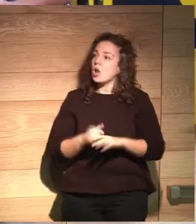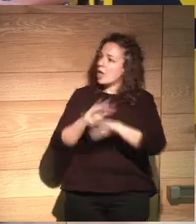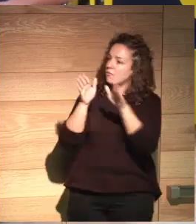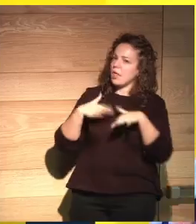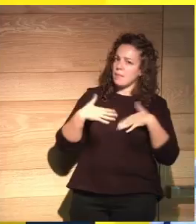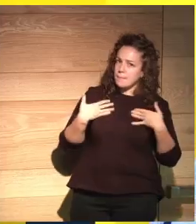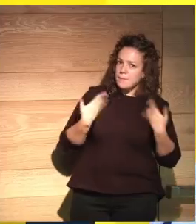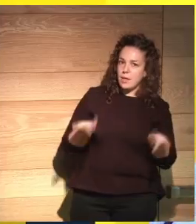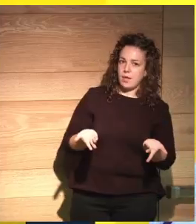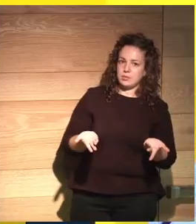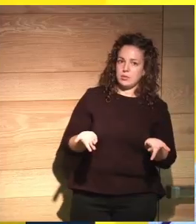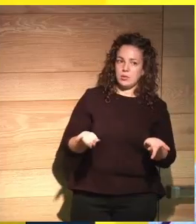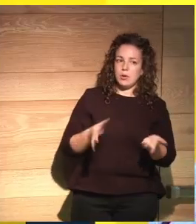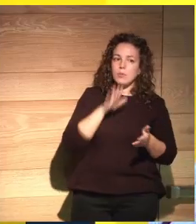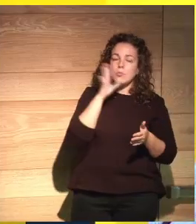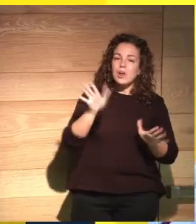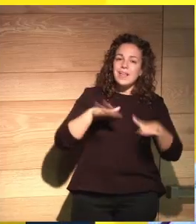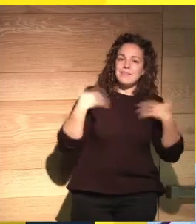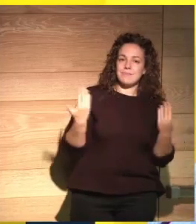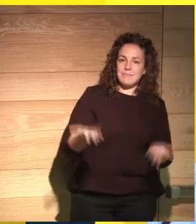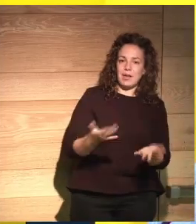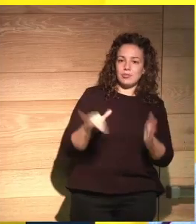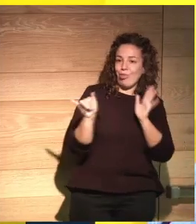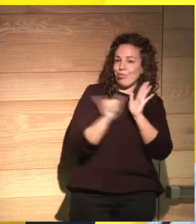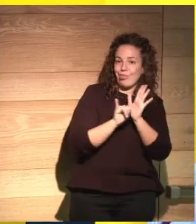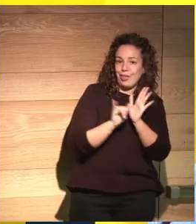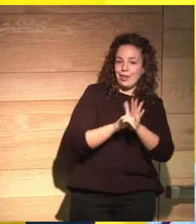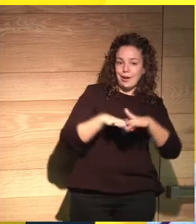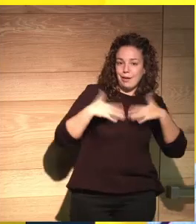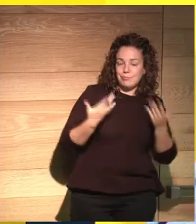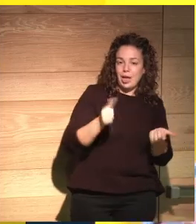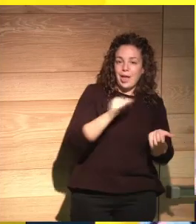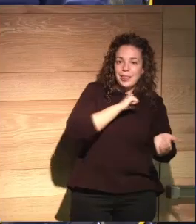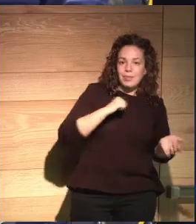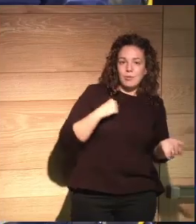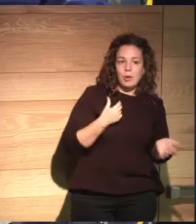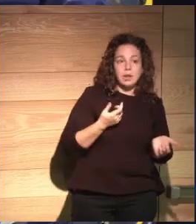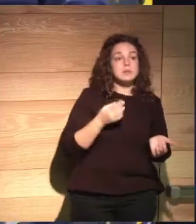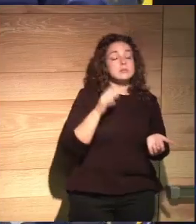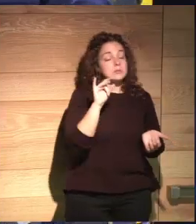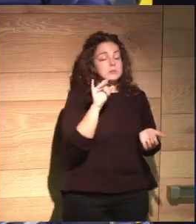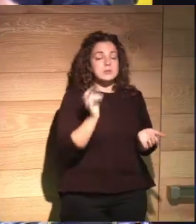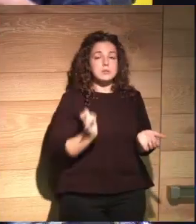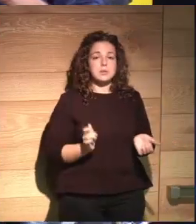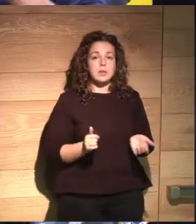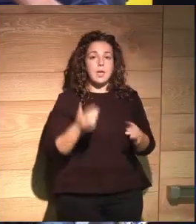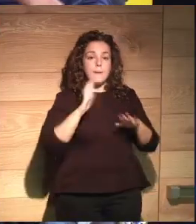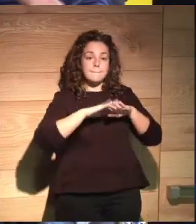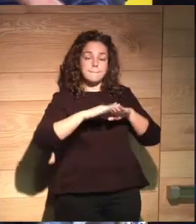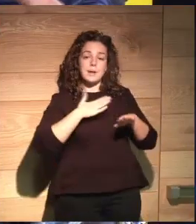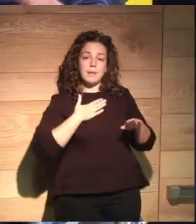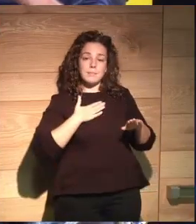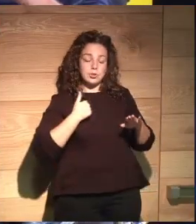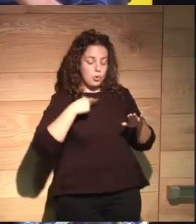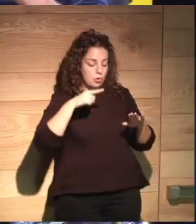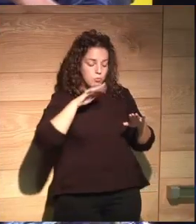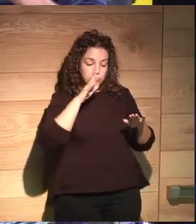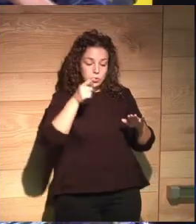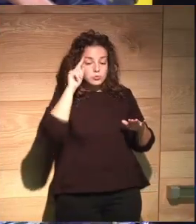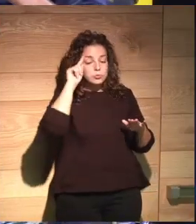no son de un impacto muy inmediato y muy cercano muy individual ahora para mí no no sé por qué pero